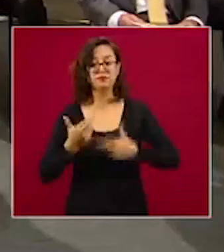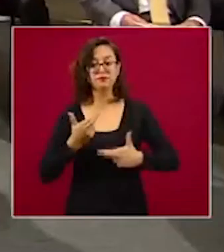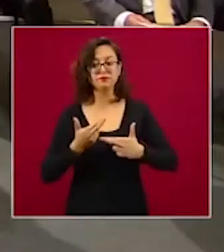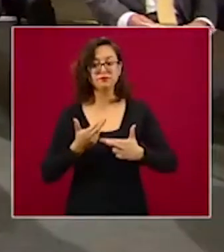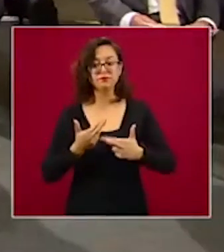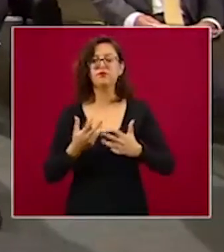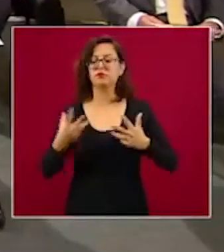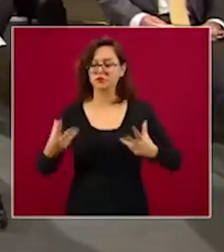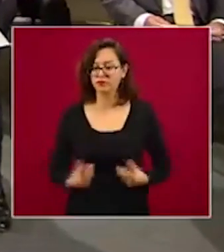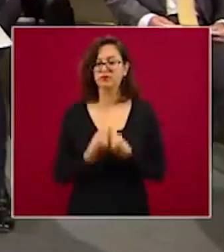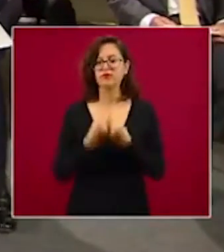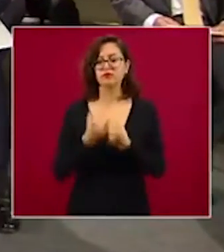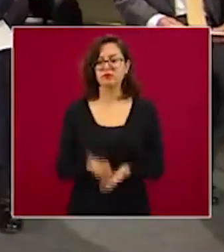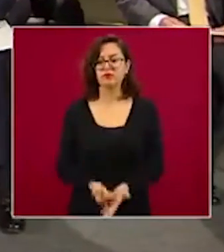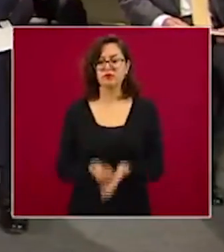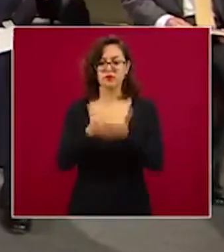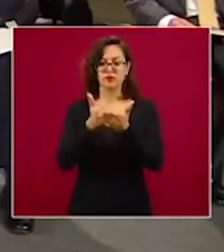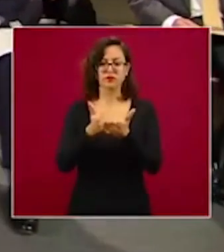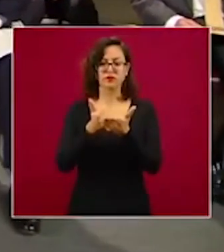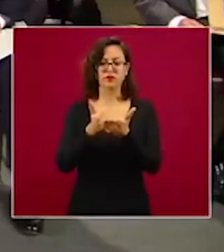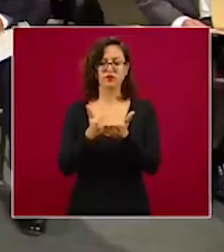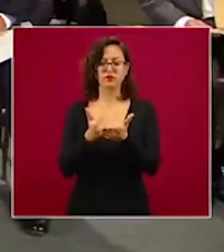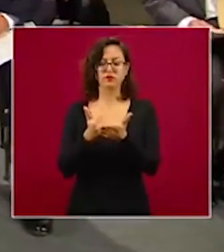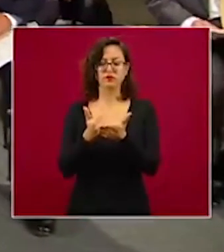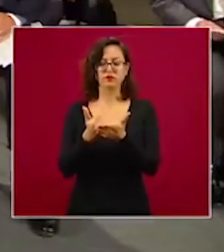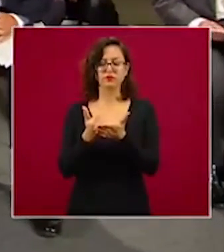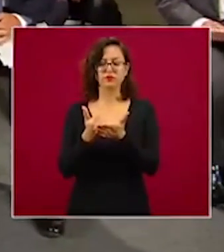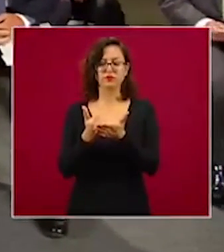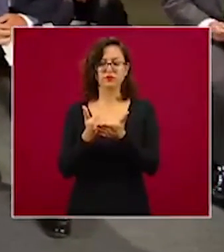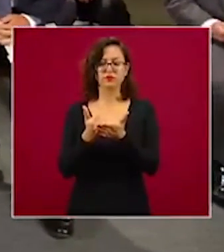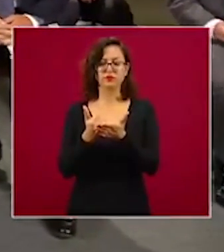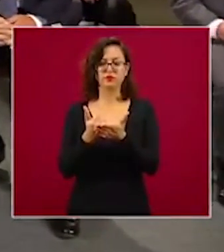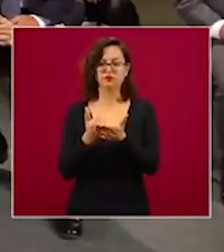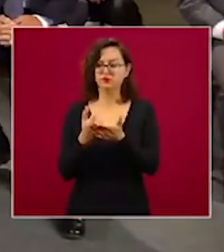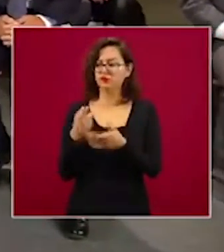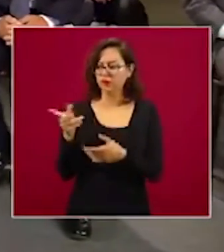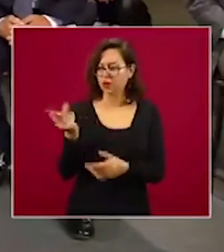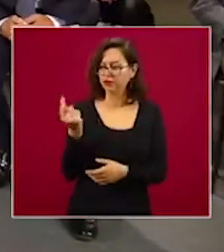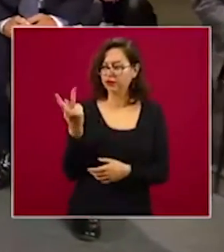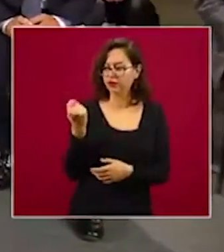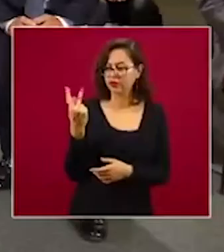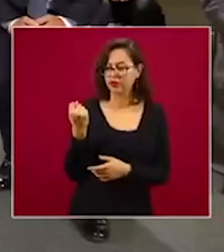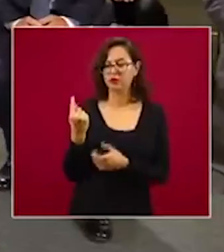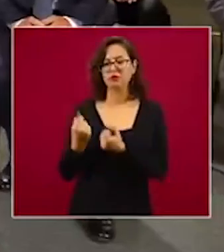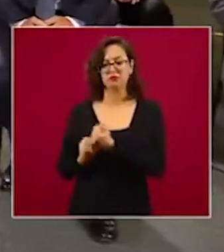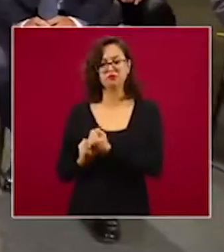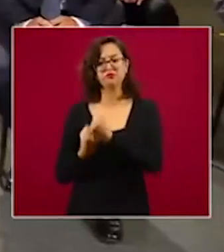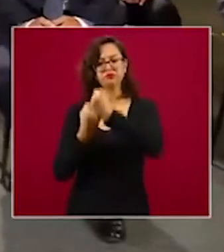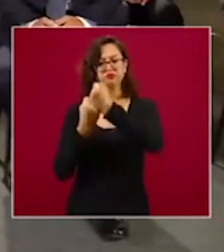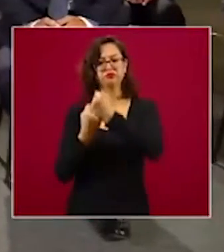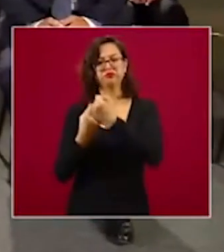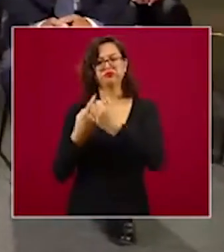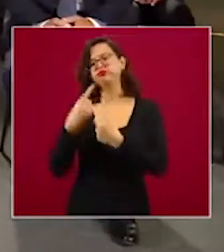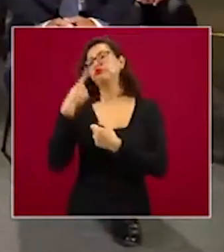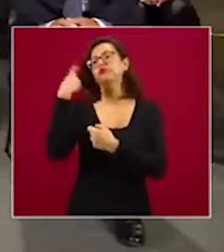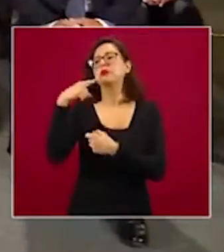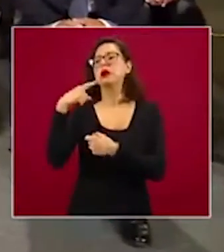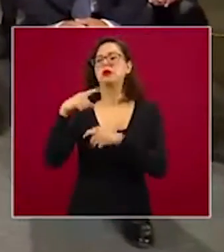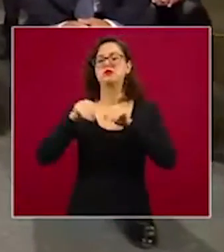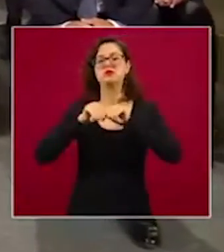va a apoyar en medios de comunicación,